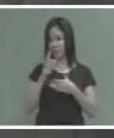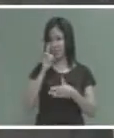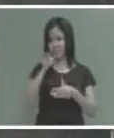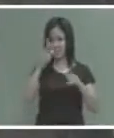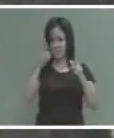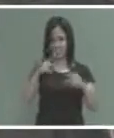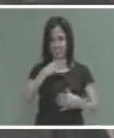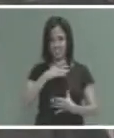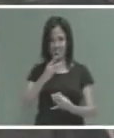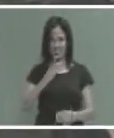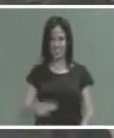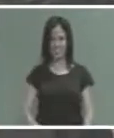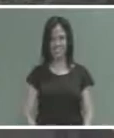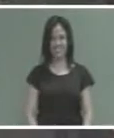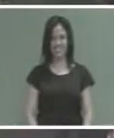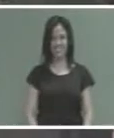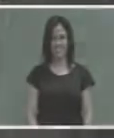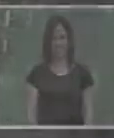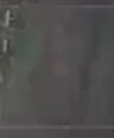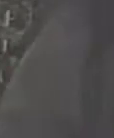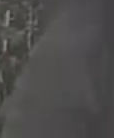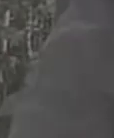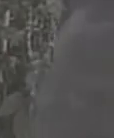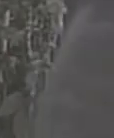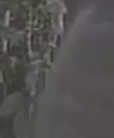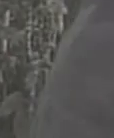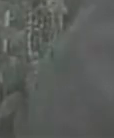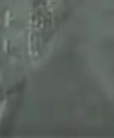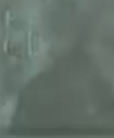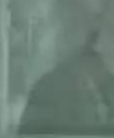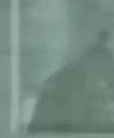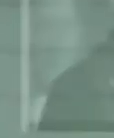usted en Gente Interesante. Nos vemos.